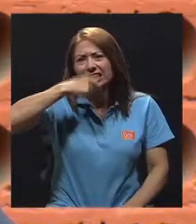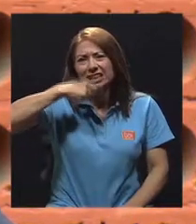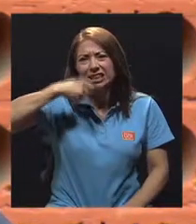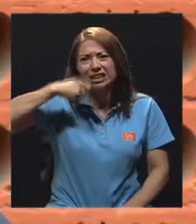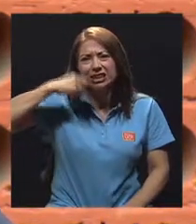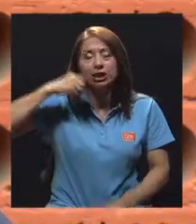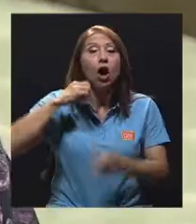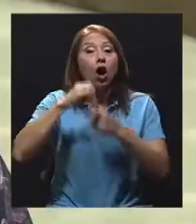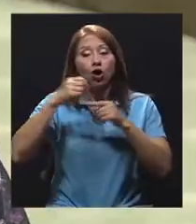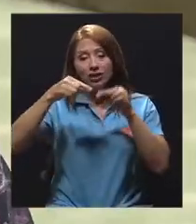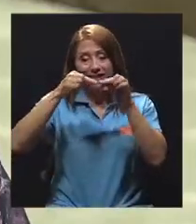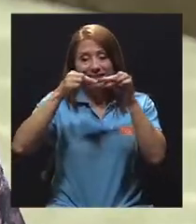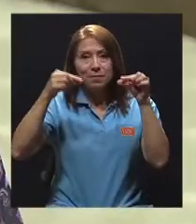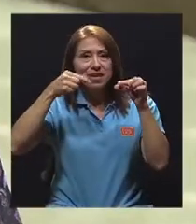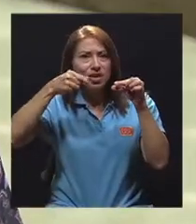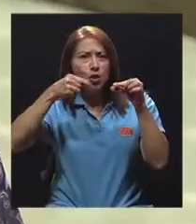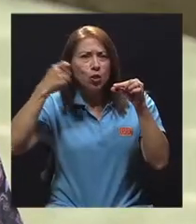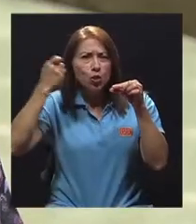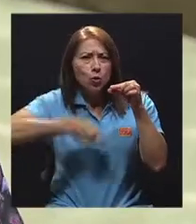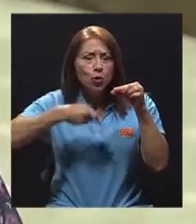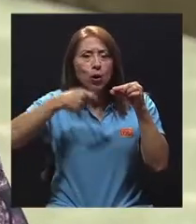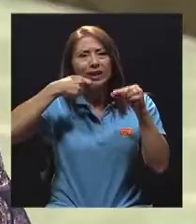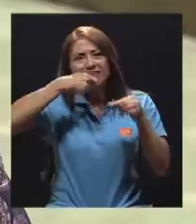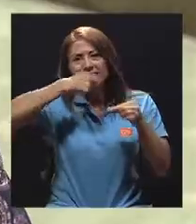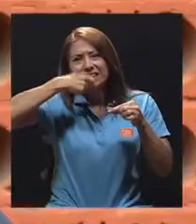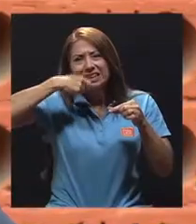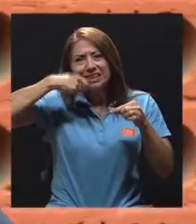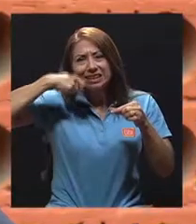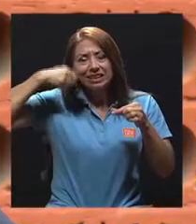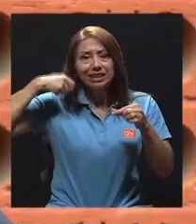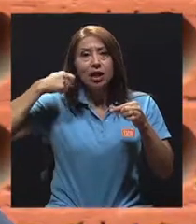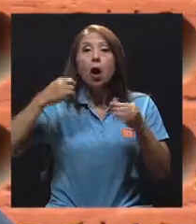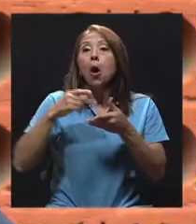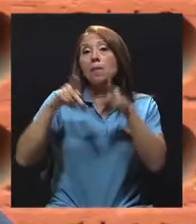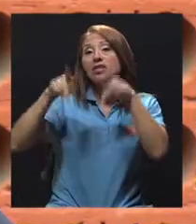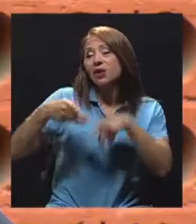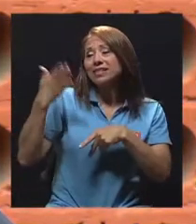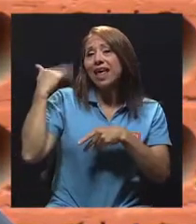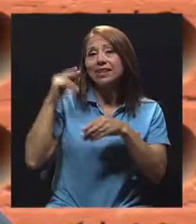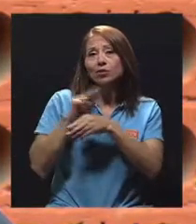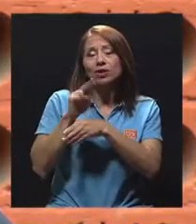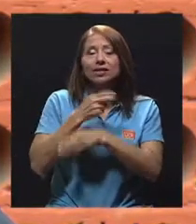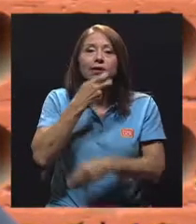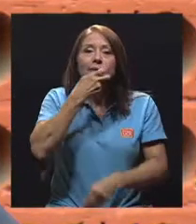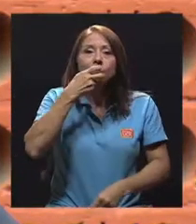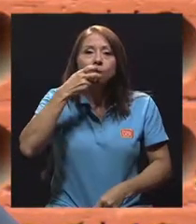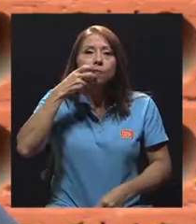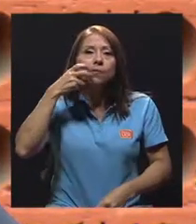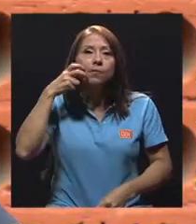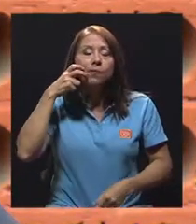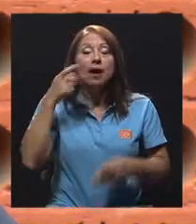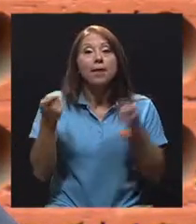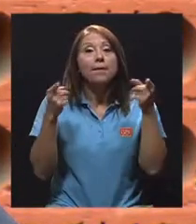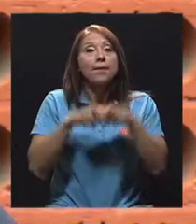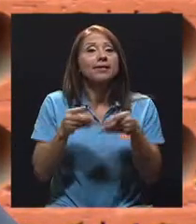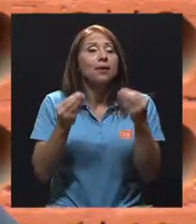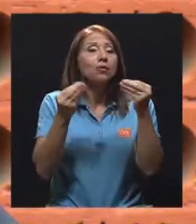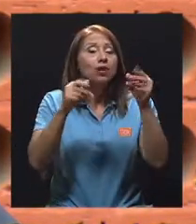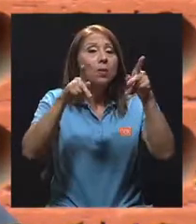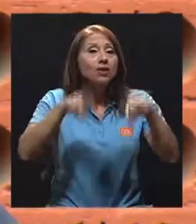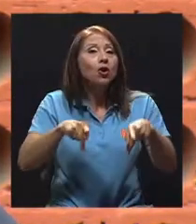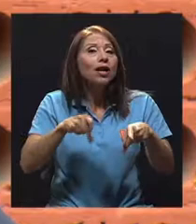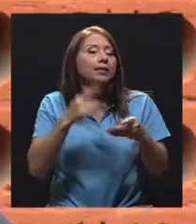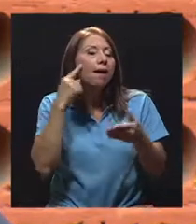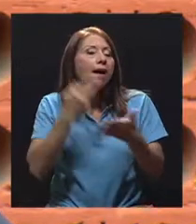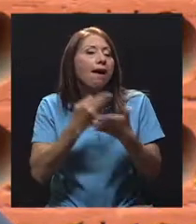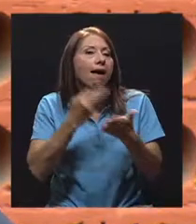que utilizan cepillo duro para cepillarse sus dientes, pacientes que utilizaron ortodoncia. Se da mucho en